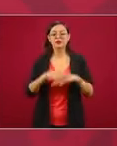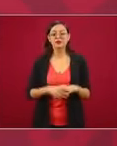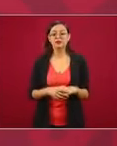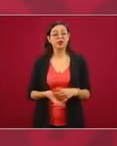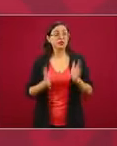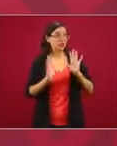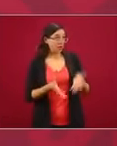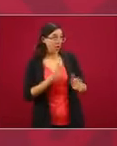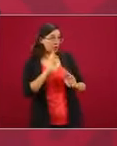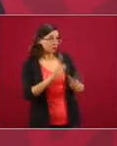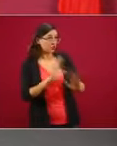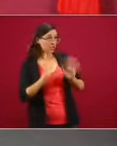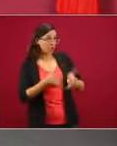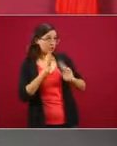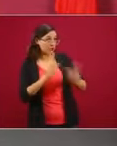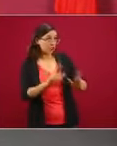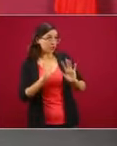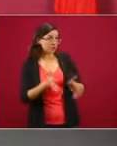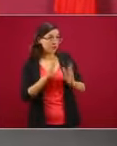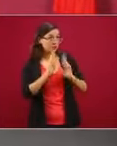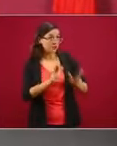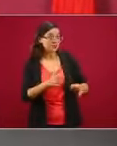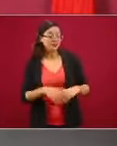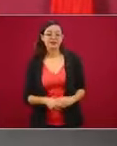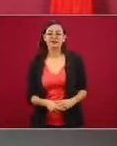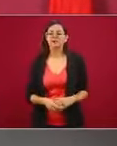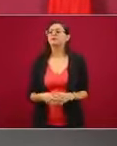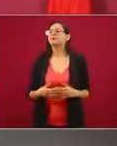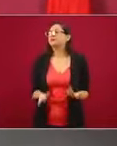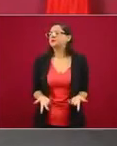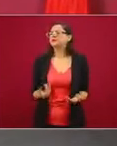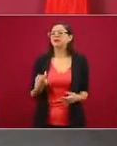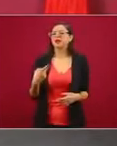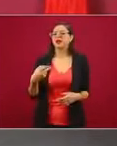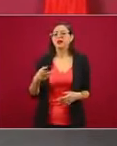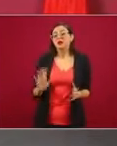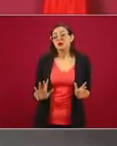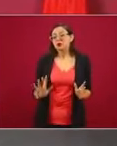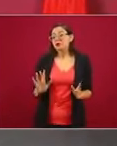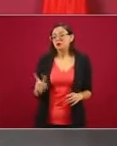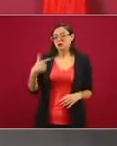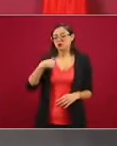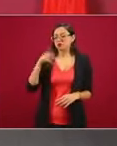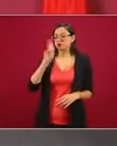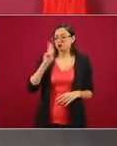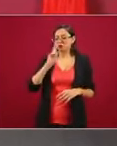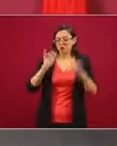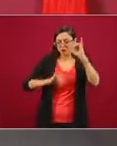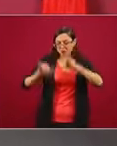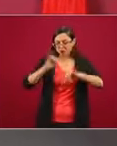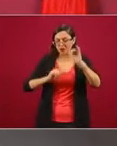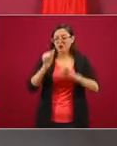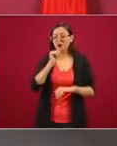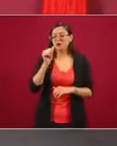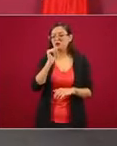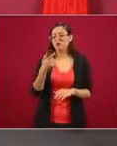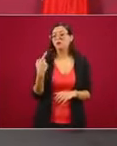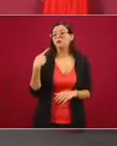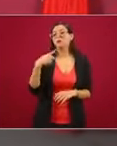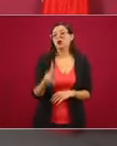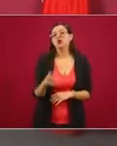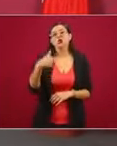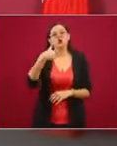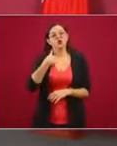resultado. Que no me la había hecho, pero como tengo que ir, eso dice el Reforma y el